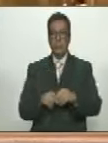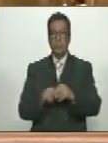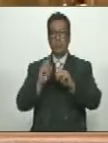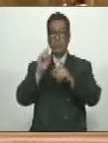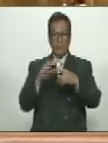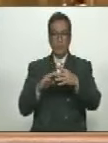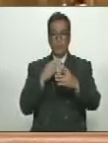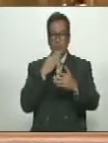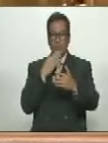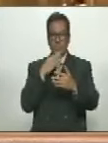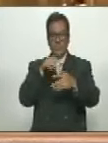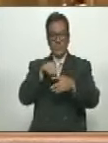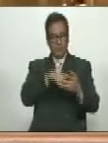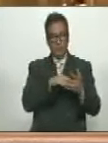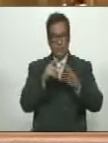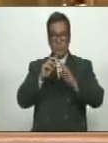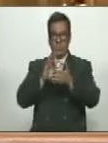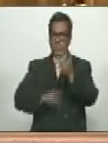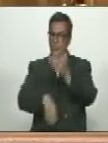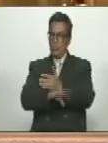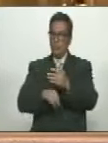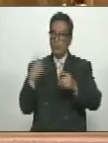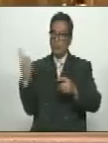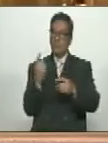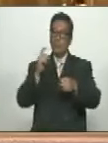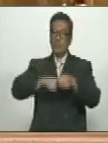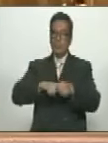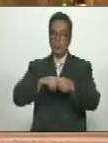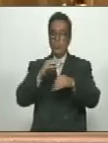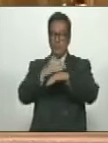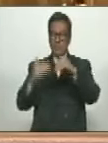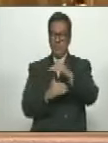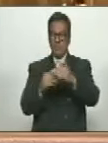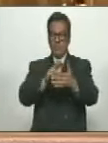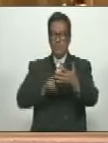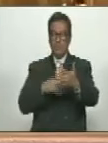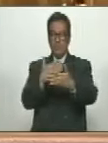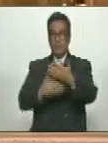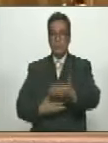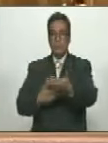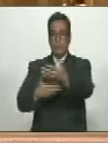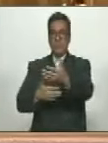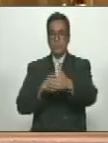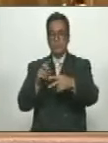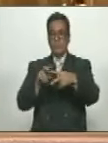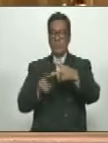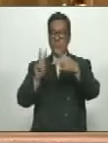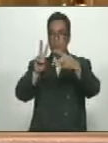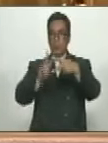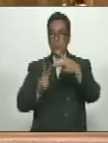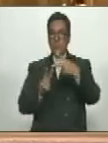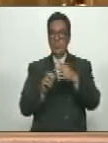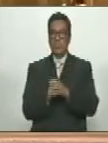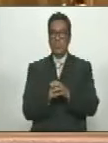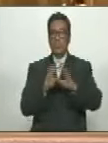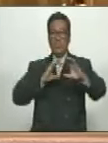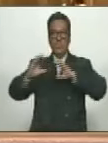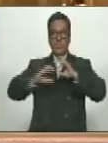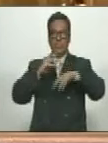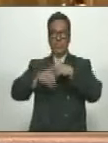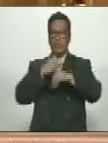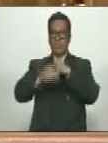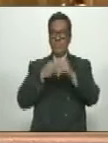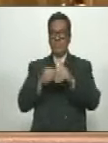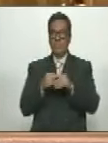Primero, dando permiso para ausentarse e incorporar a sus supletes indicados en lista anexa. Segundo, comunicaciones